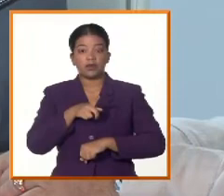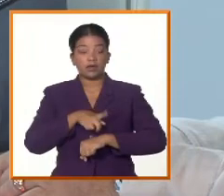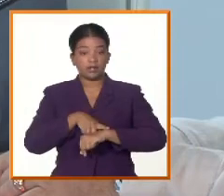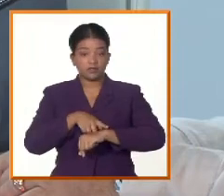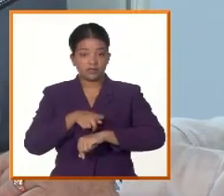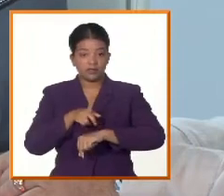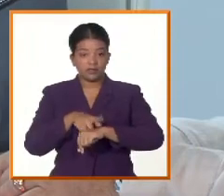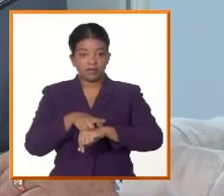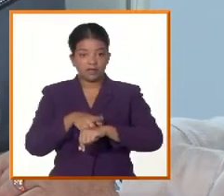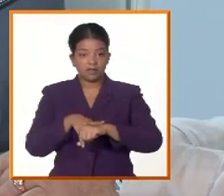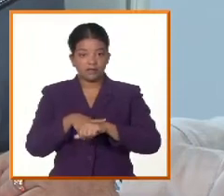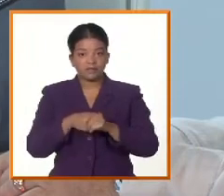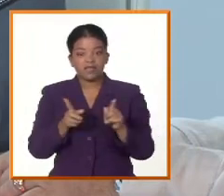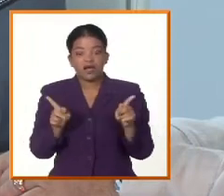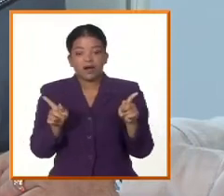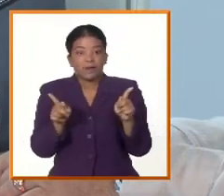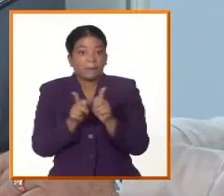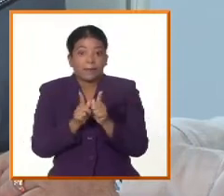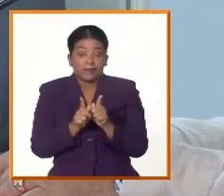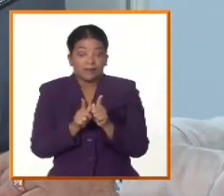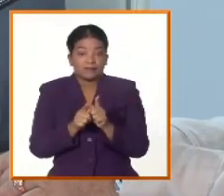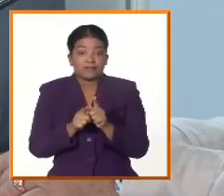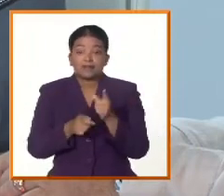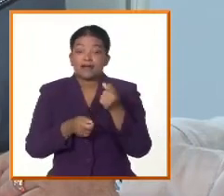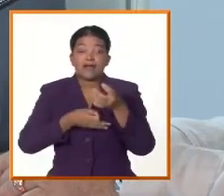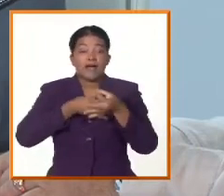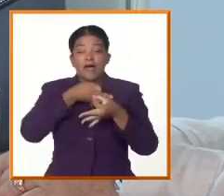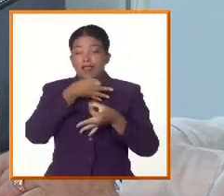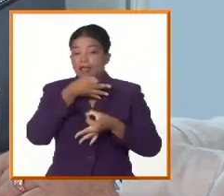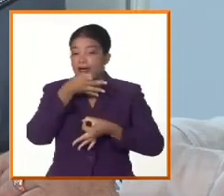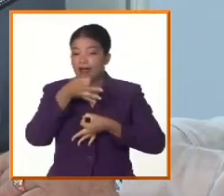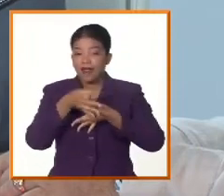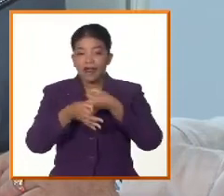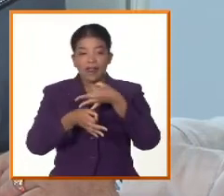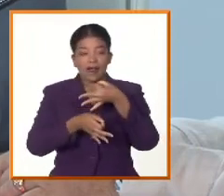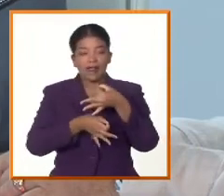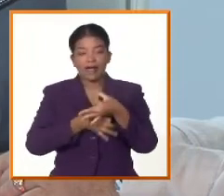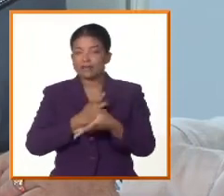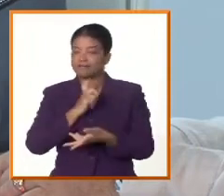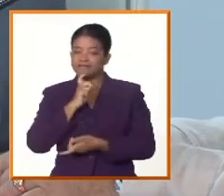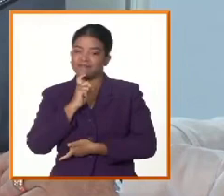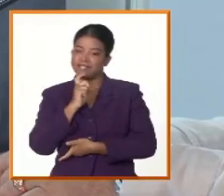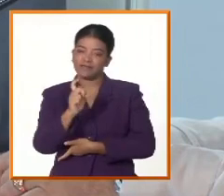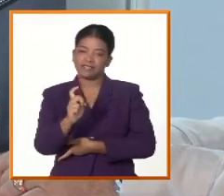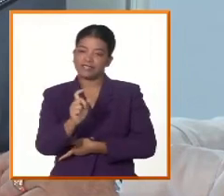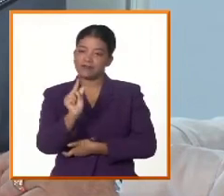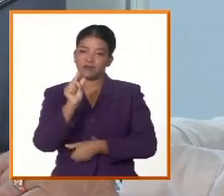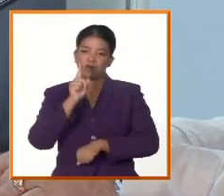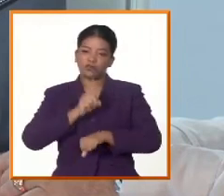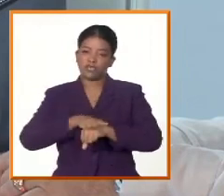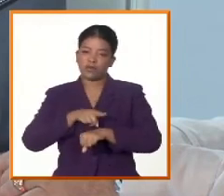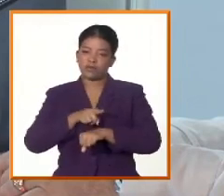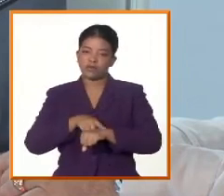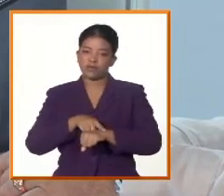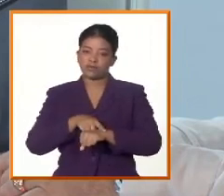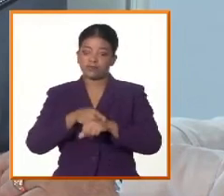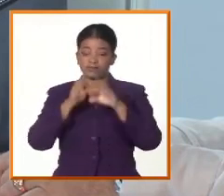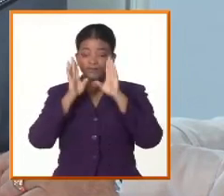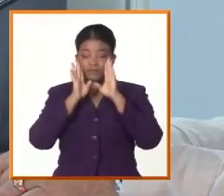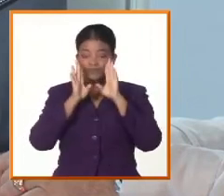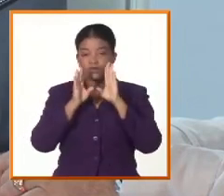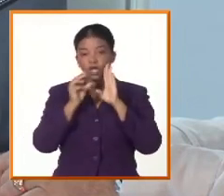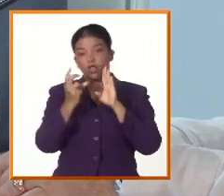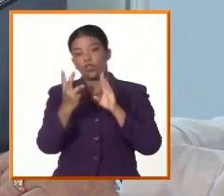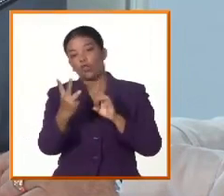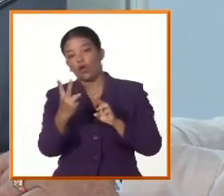la gran diversidad de actividades que recoge la actividad del entero de Industria alimenticia estamos proponiendo centrarnos en dos o tres actividades